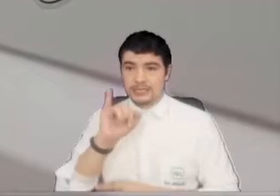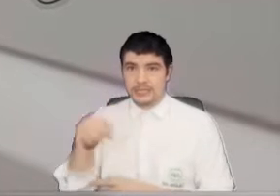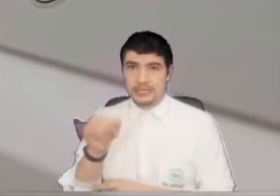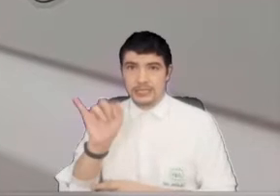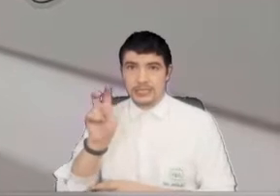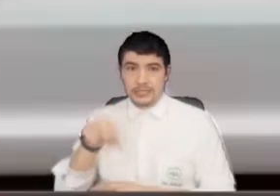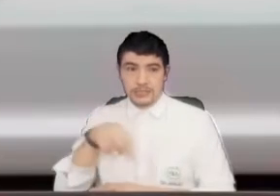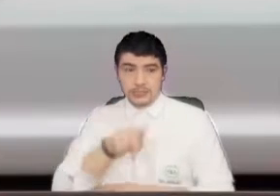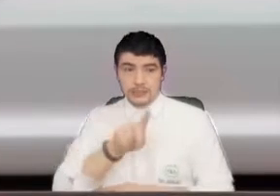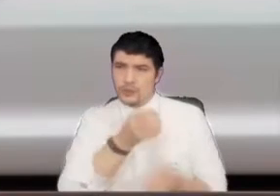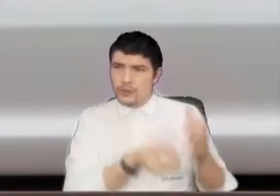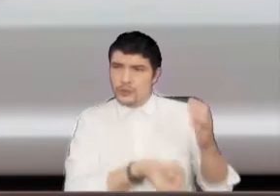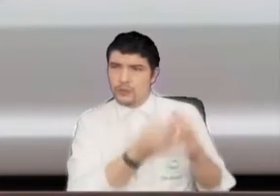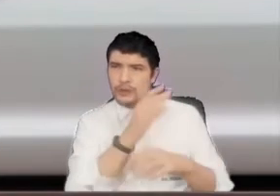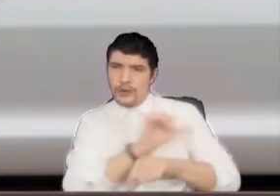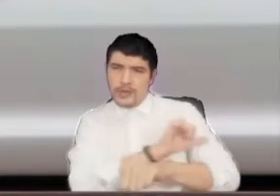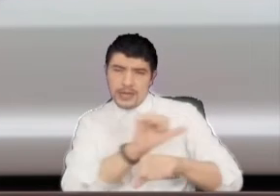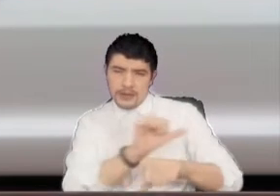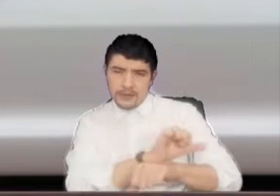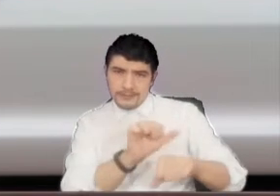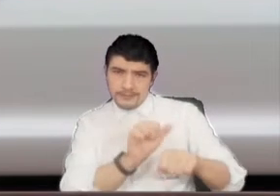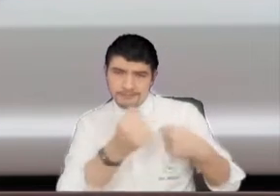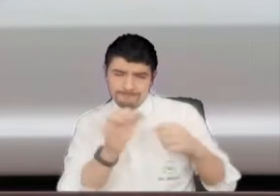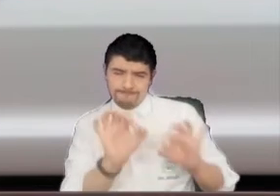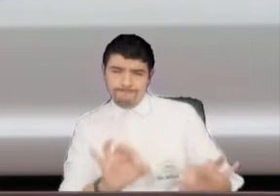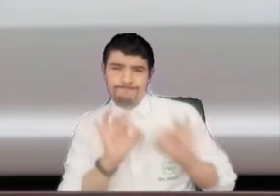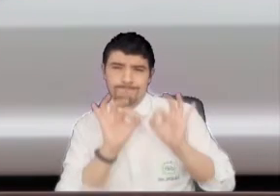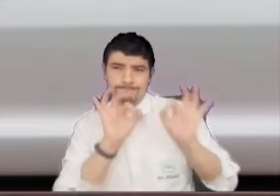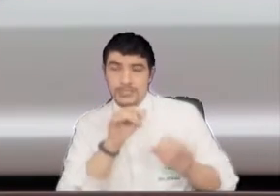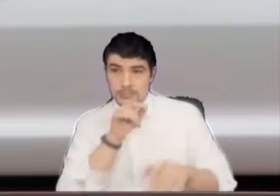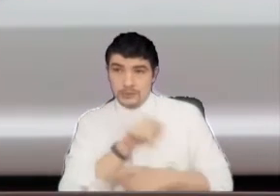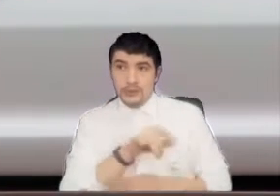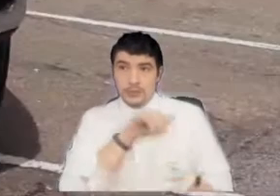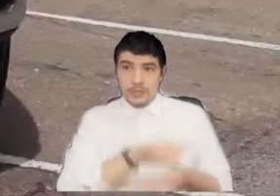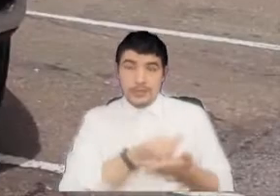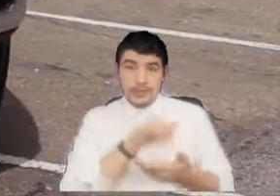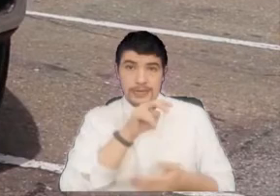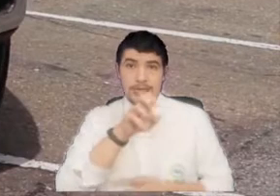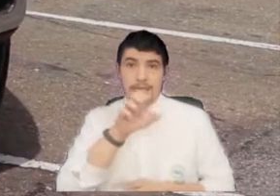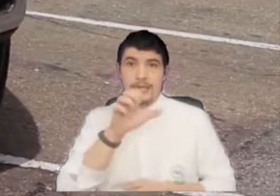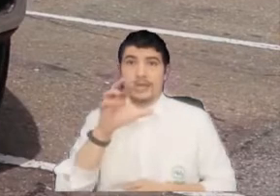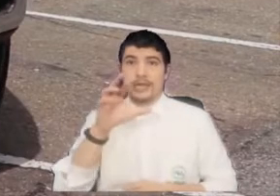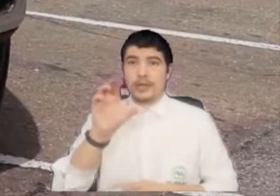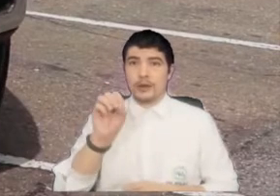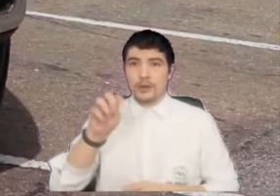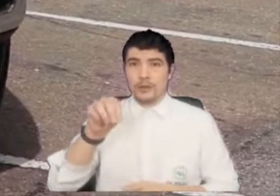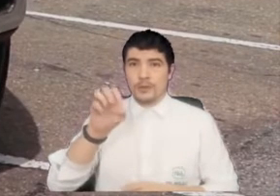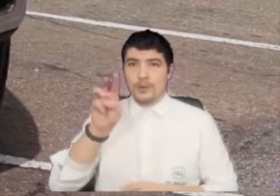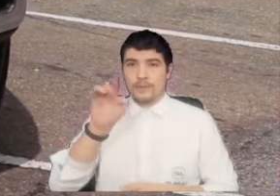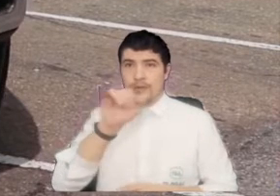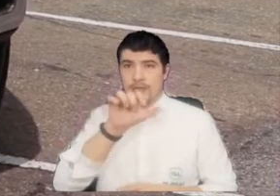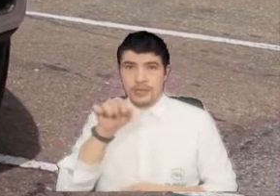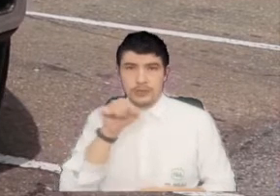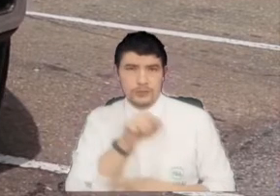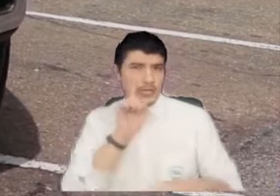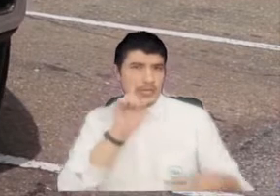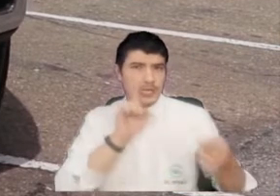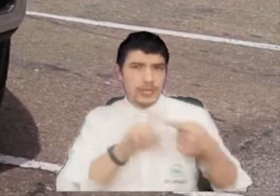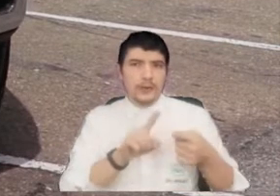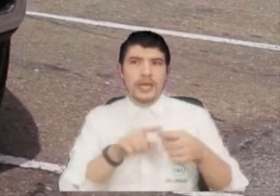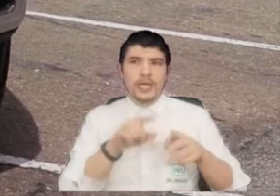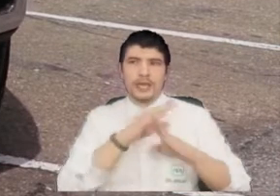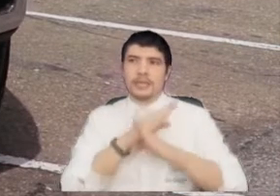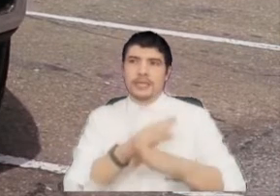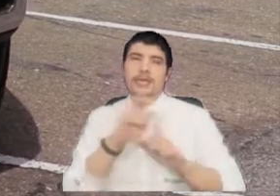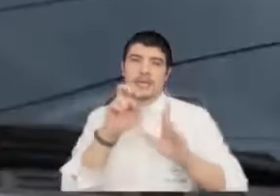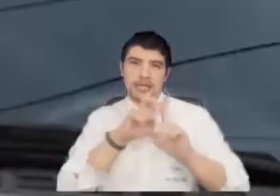vehículo multipropósito. Se trata de este necromóvil que sus principales objetivos serán disminuir los niveles de impunidad de homicidios, capturar